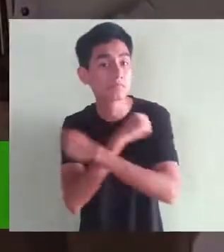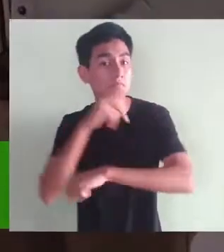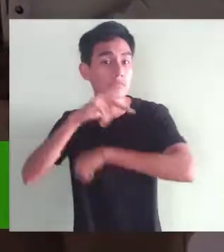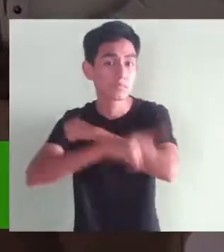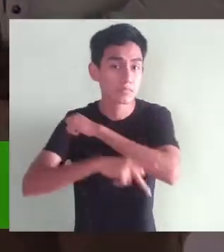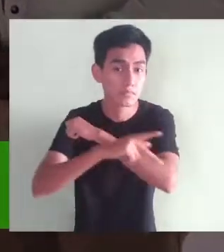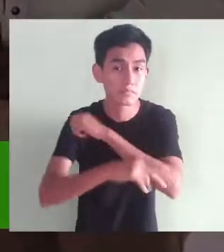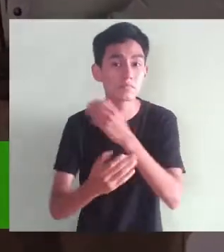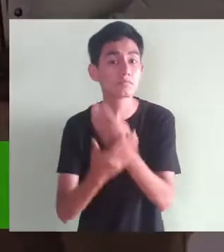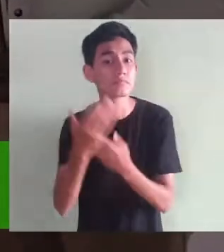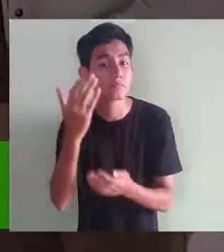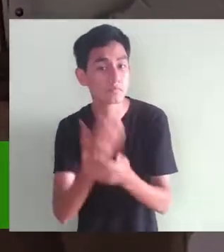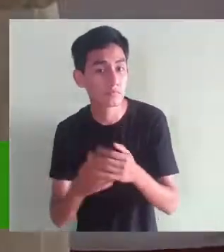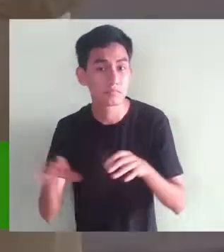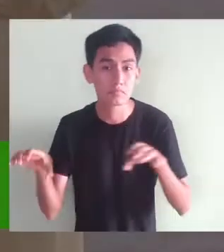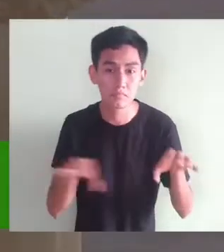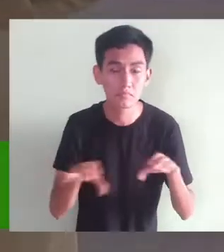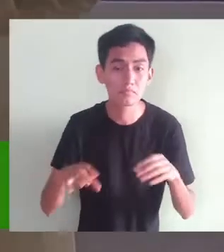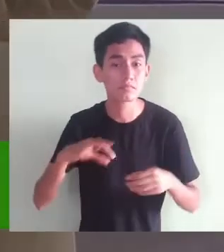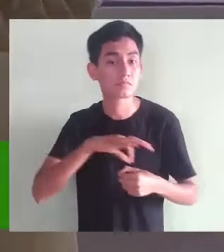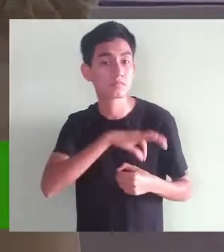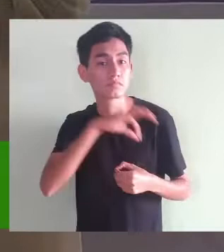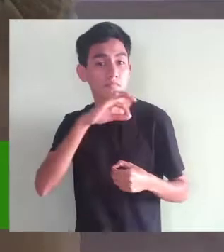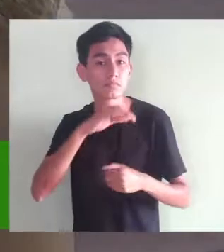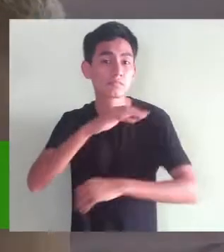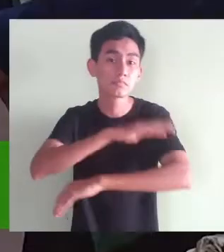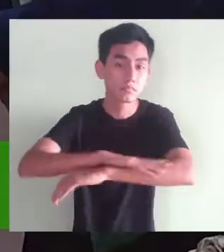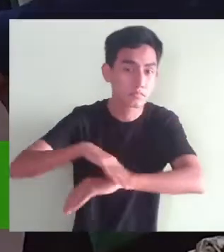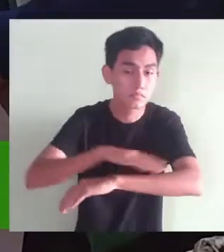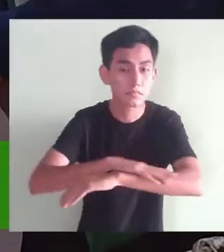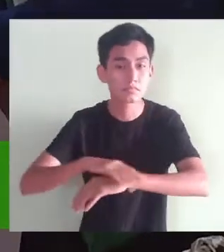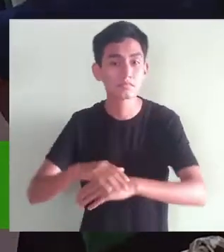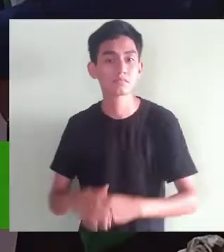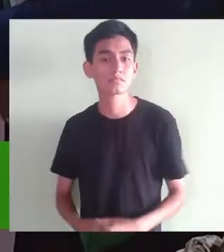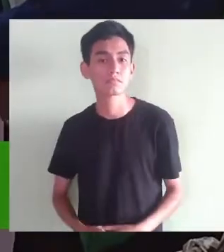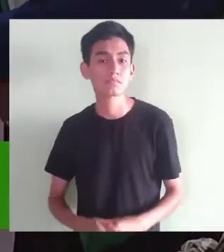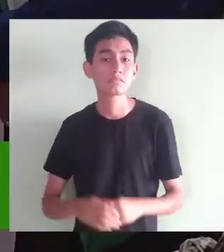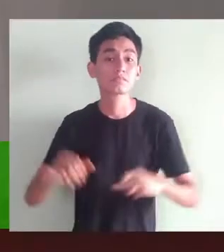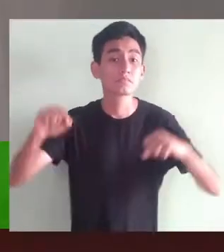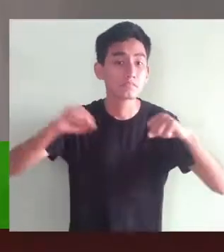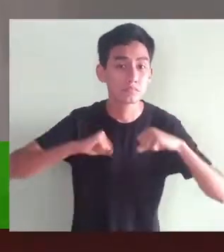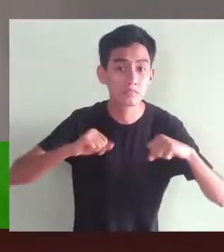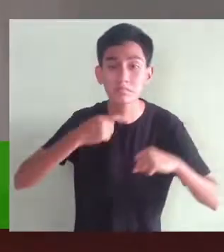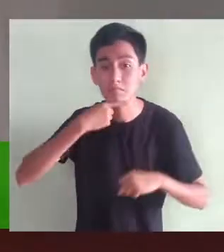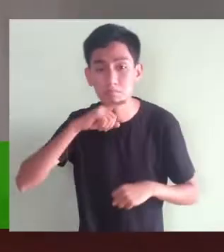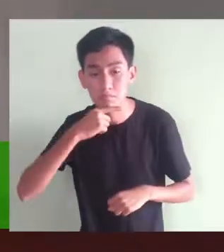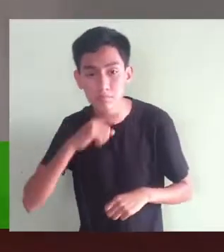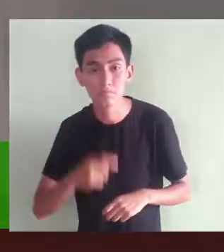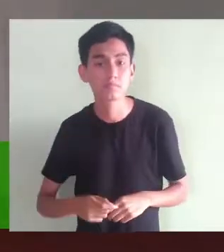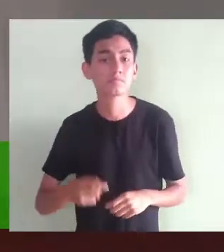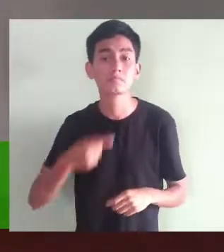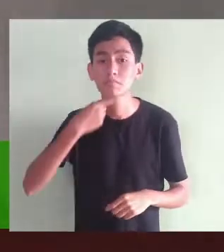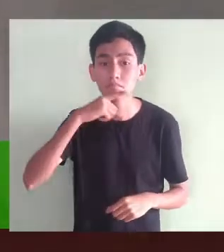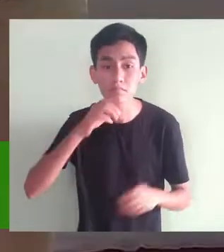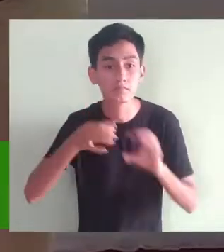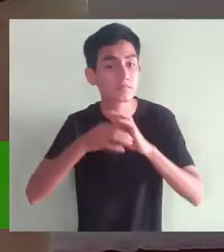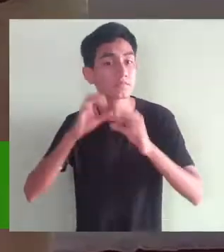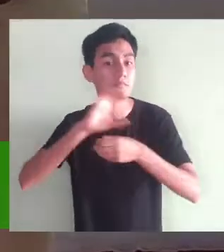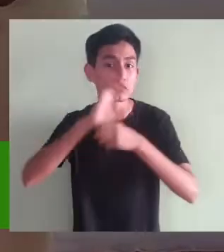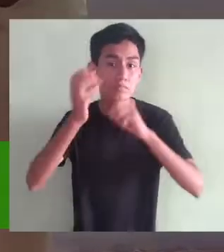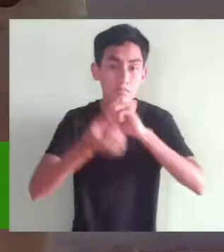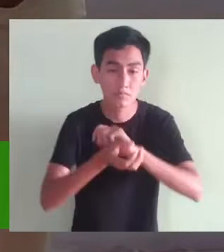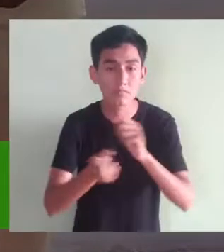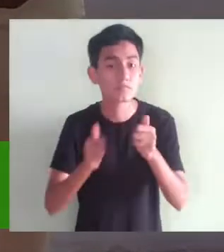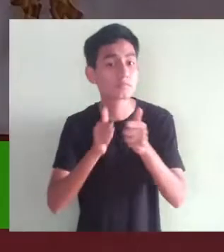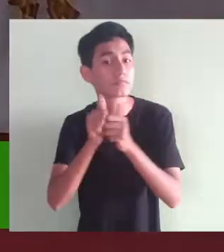Productivas, Espíritu Solidario, Damas del Deporte, Musas de la Cultura, Superando Adversidades,